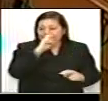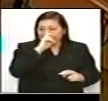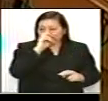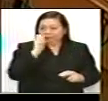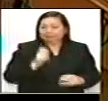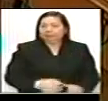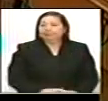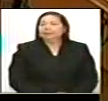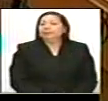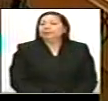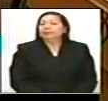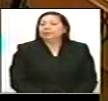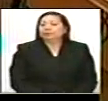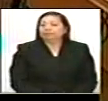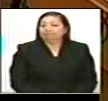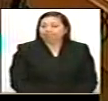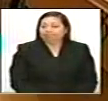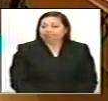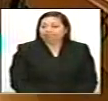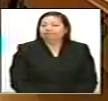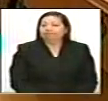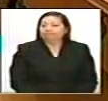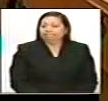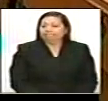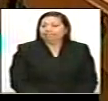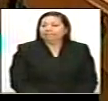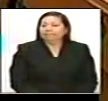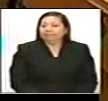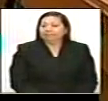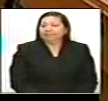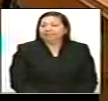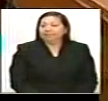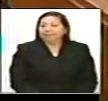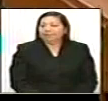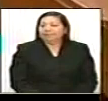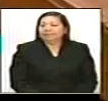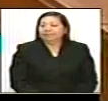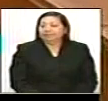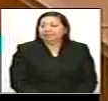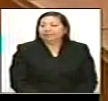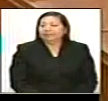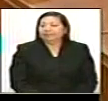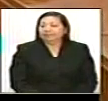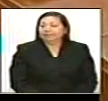favor, 10 minutos, por favor.